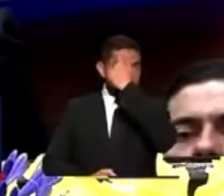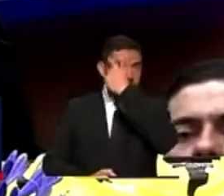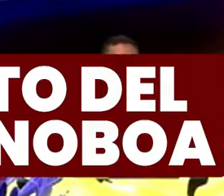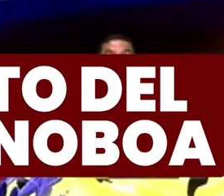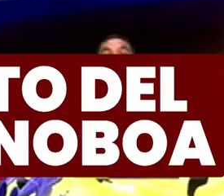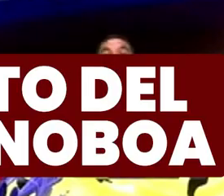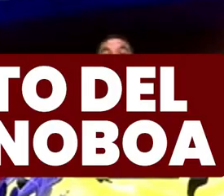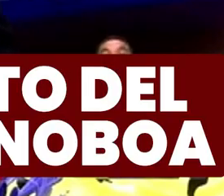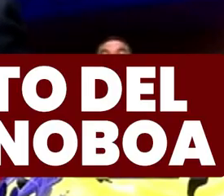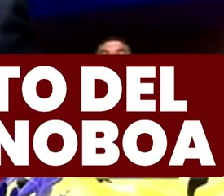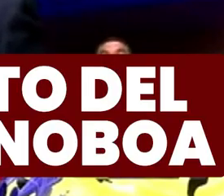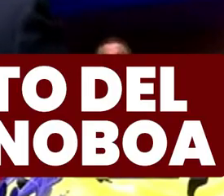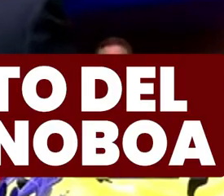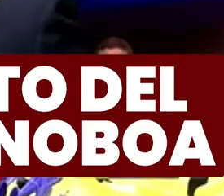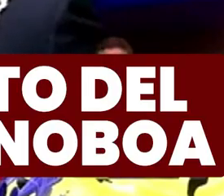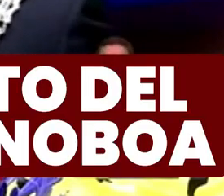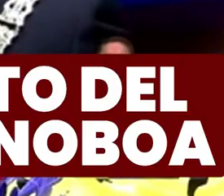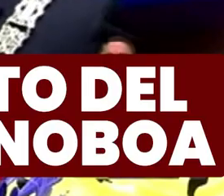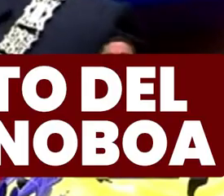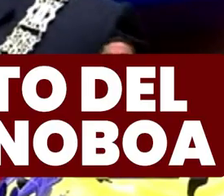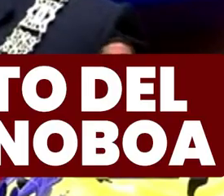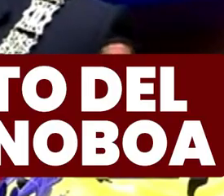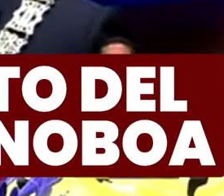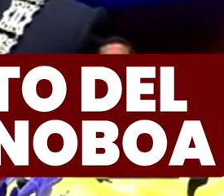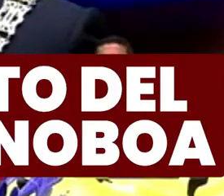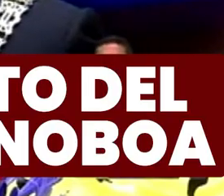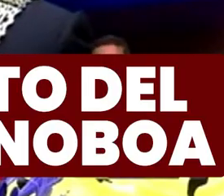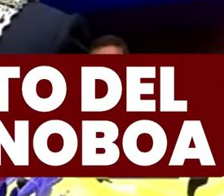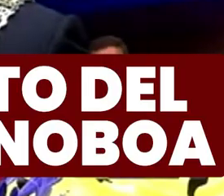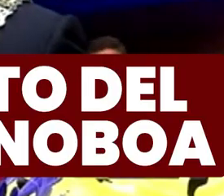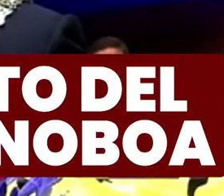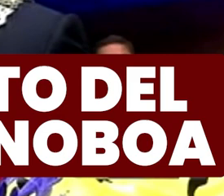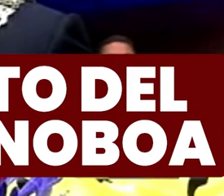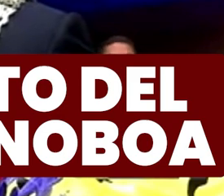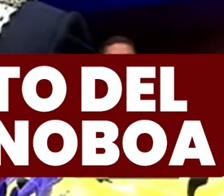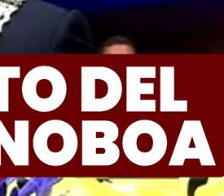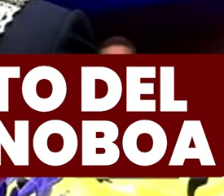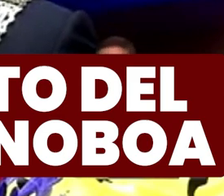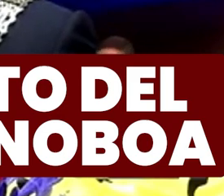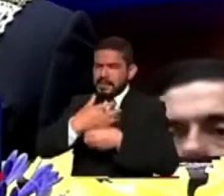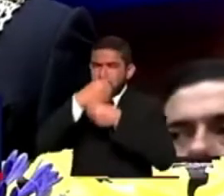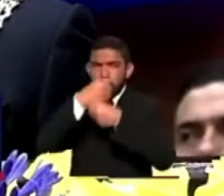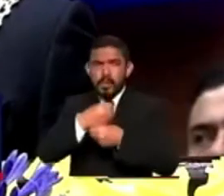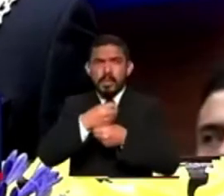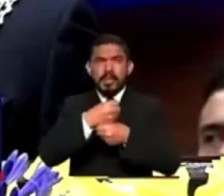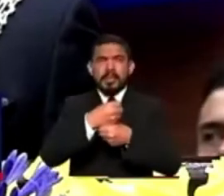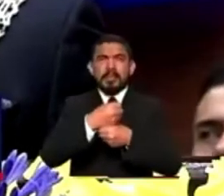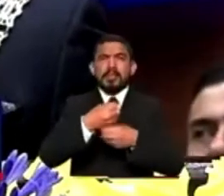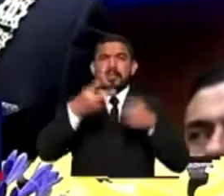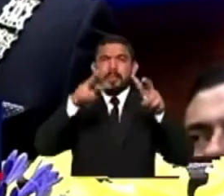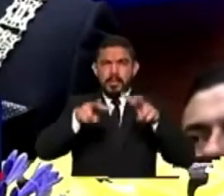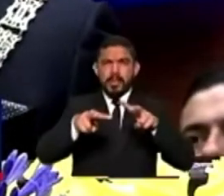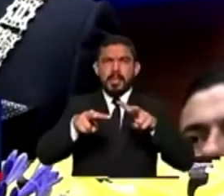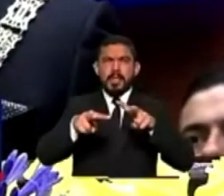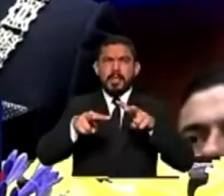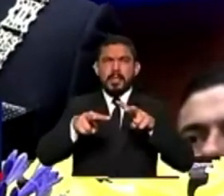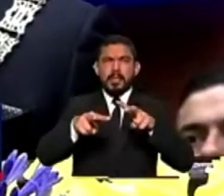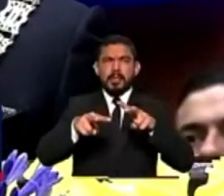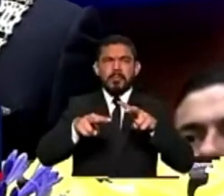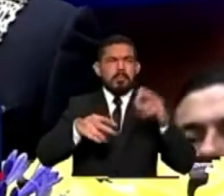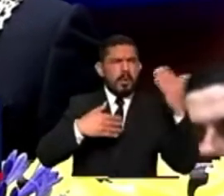El Ecuador ha pasado por tiempos muy difíciles, retos económicos, de seguridad y la muerte, la real y la